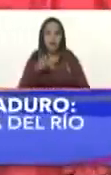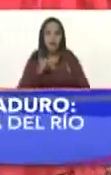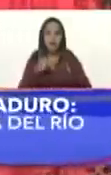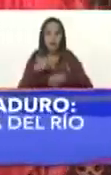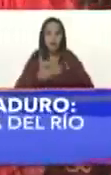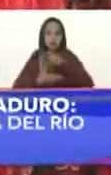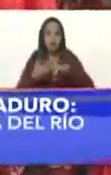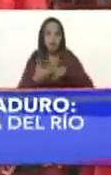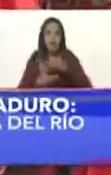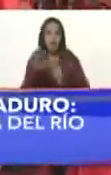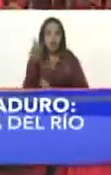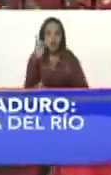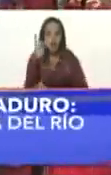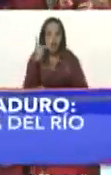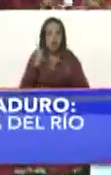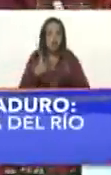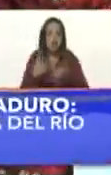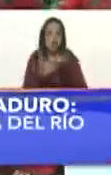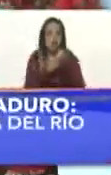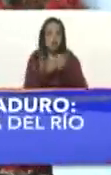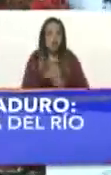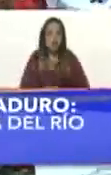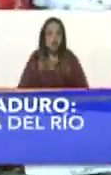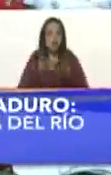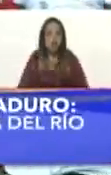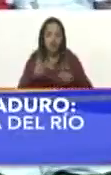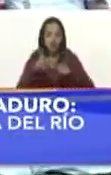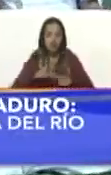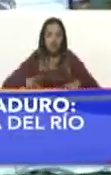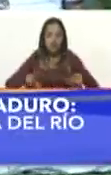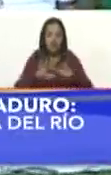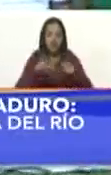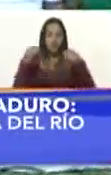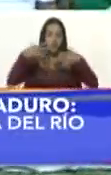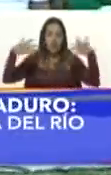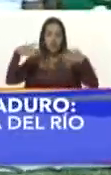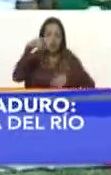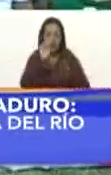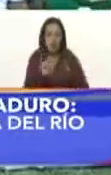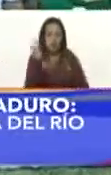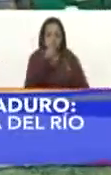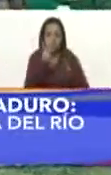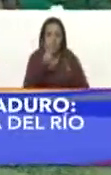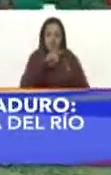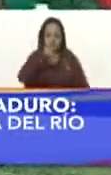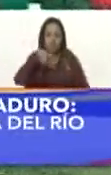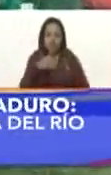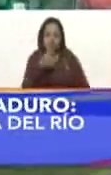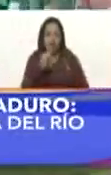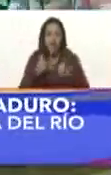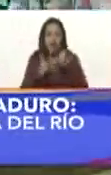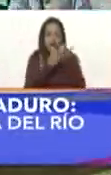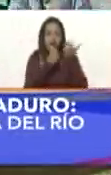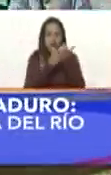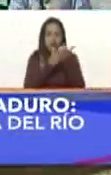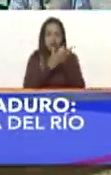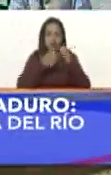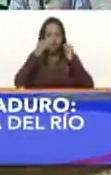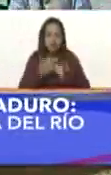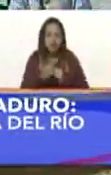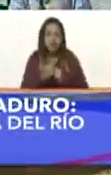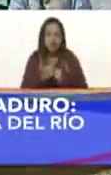Desde este lugar mágico del sur de Venezuela, ratificamos todo nuestro apoyo